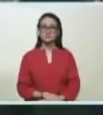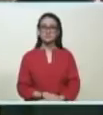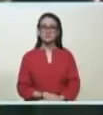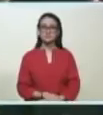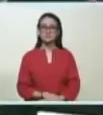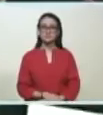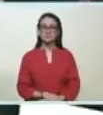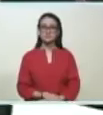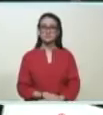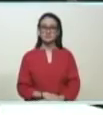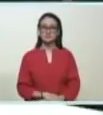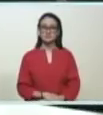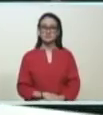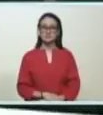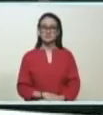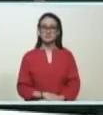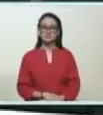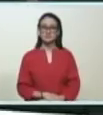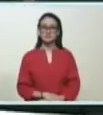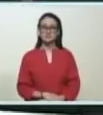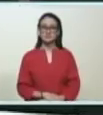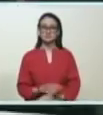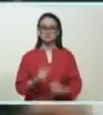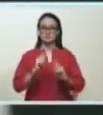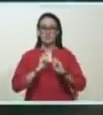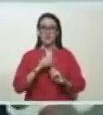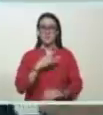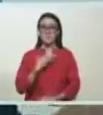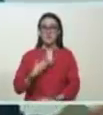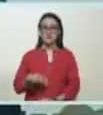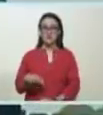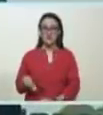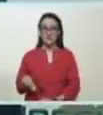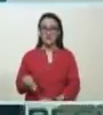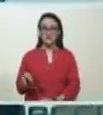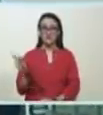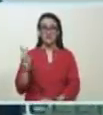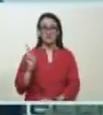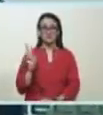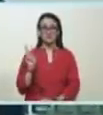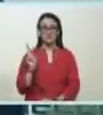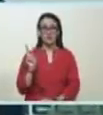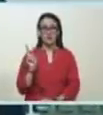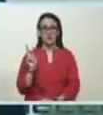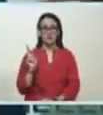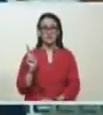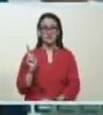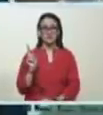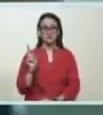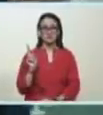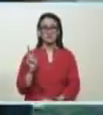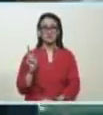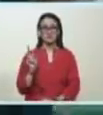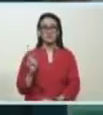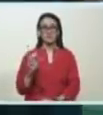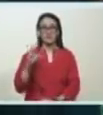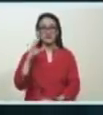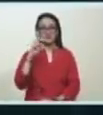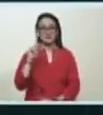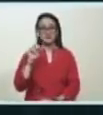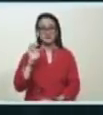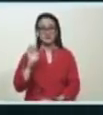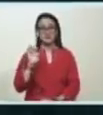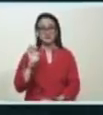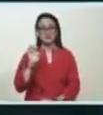Credencial, Presidente de la República Bolivariana de Venezuela, el Consejo Nacional Electoral